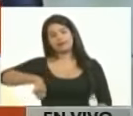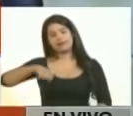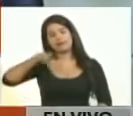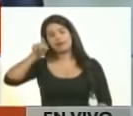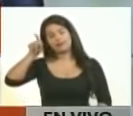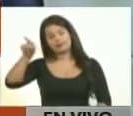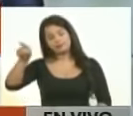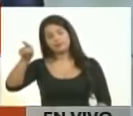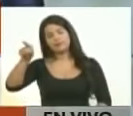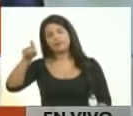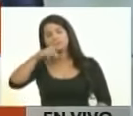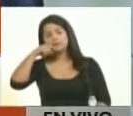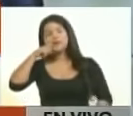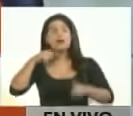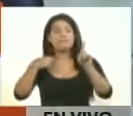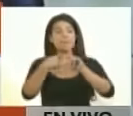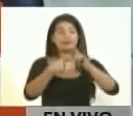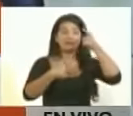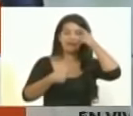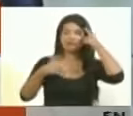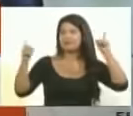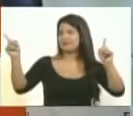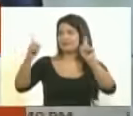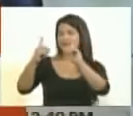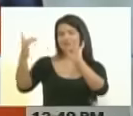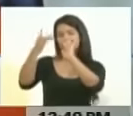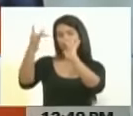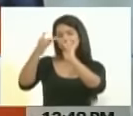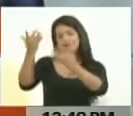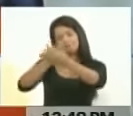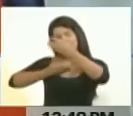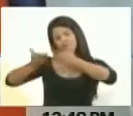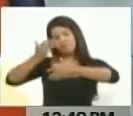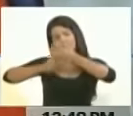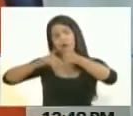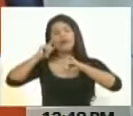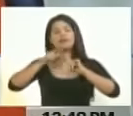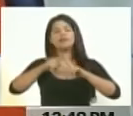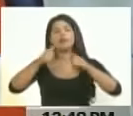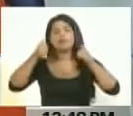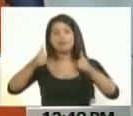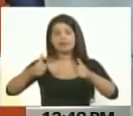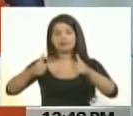el comandante Hugo Chávez. ¿En aras de qué? Del beneficio de nuestros pueblos.